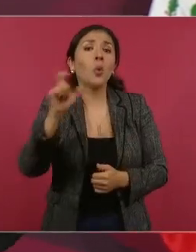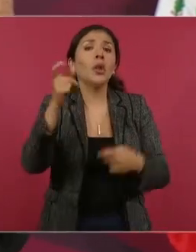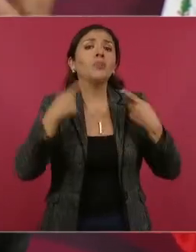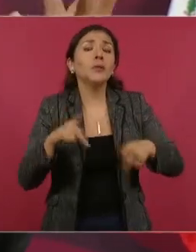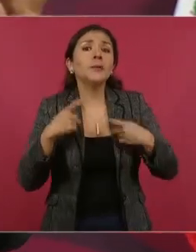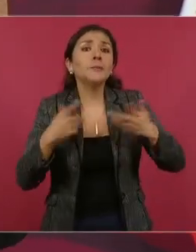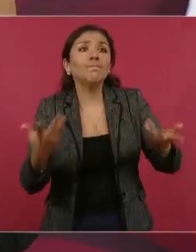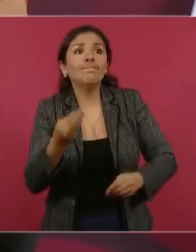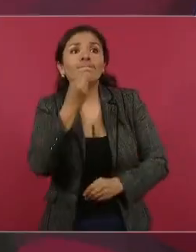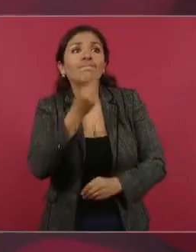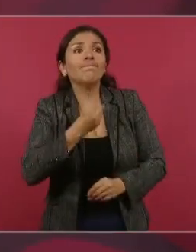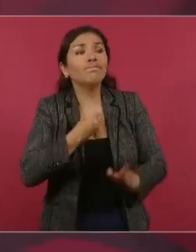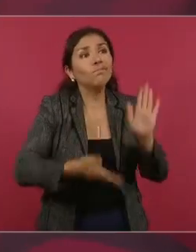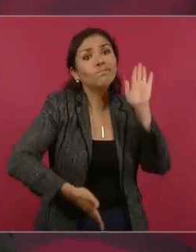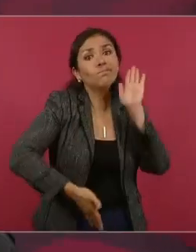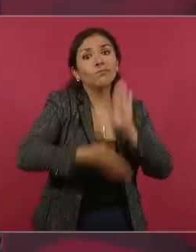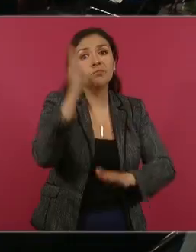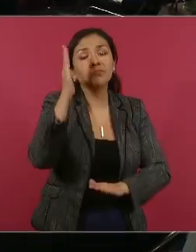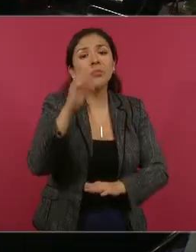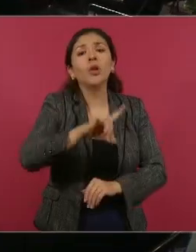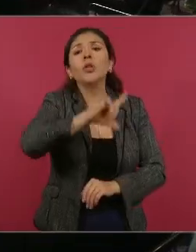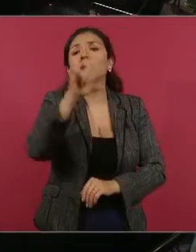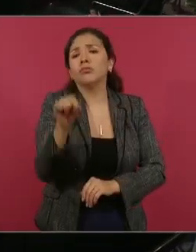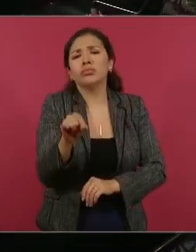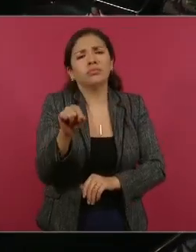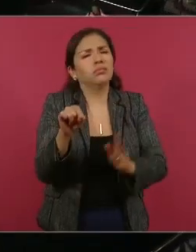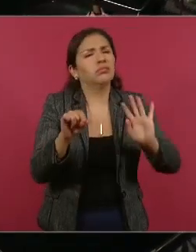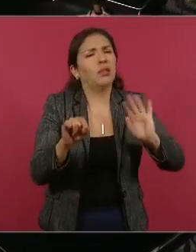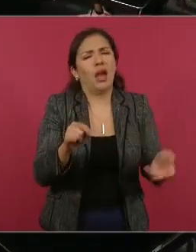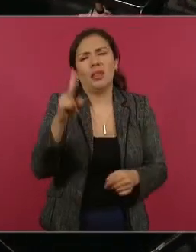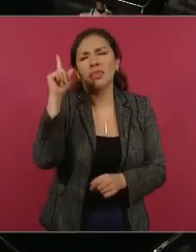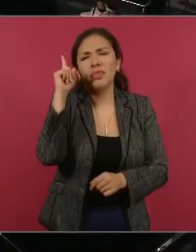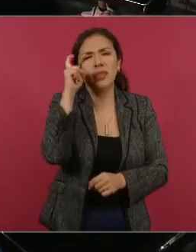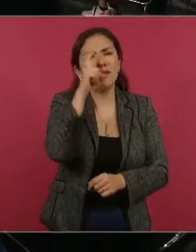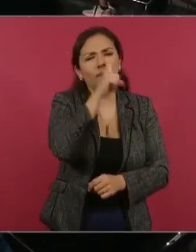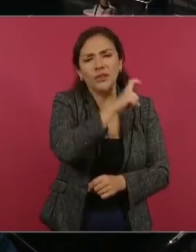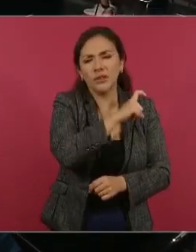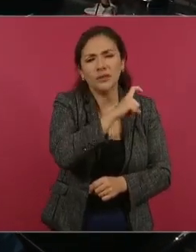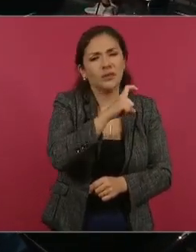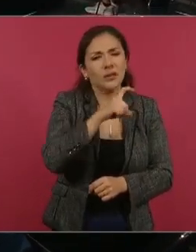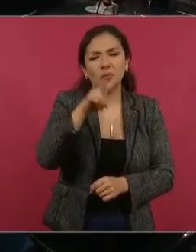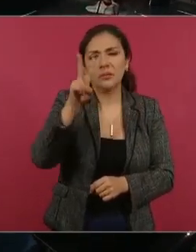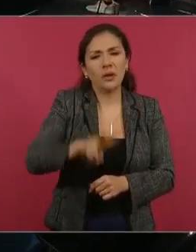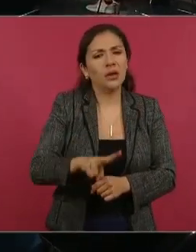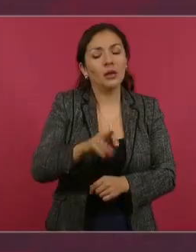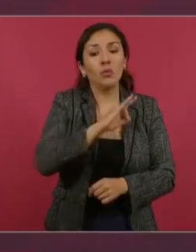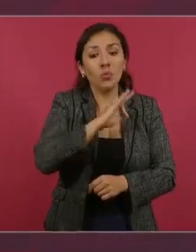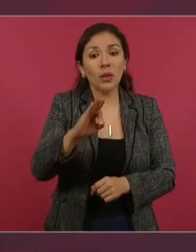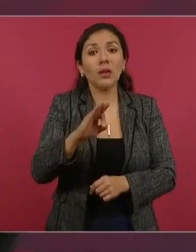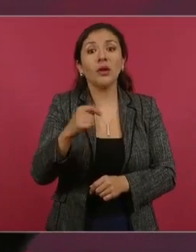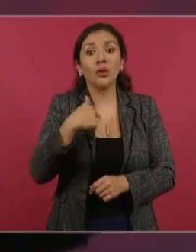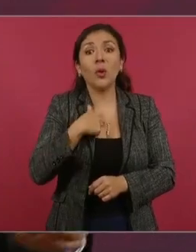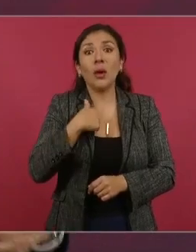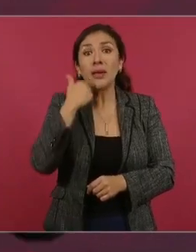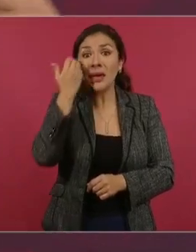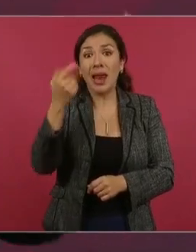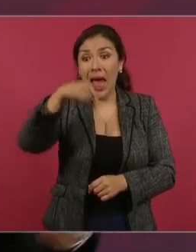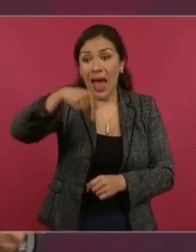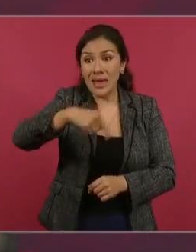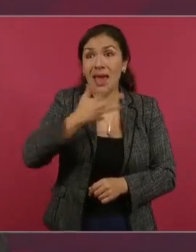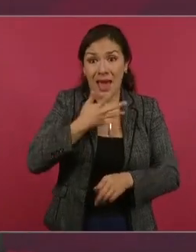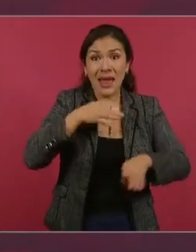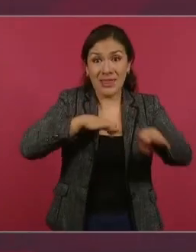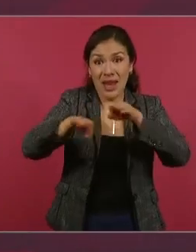salen, ya es muy difícil que se les ofrece trabajo en México,